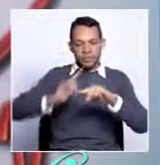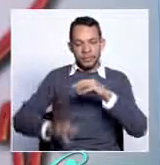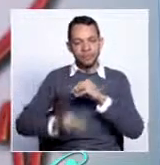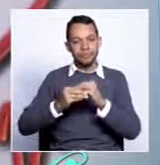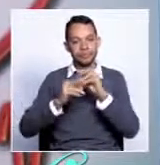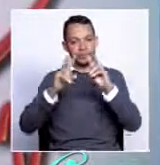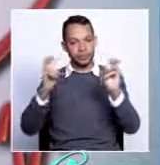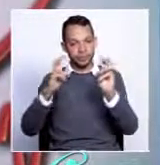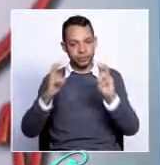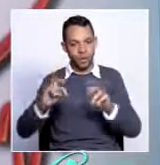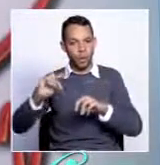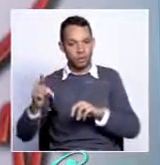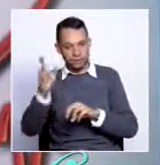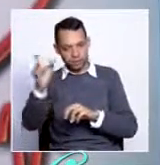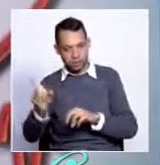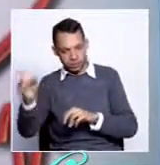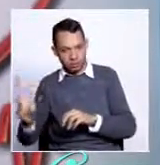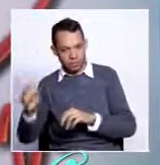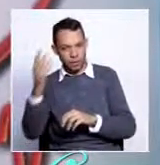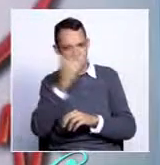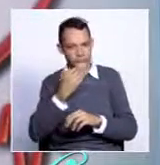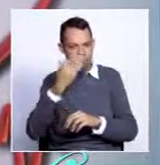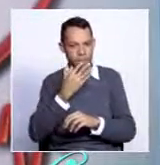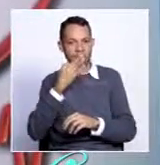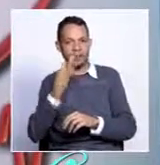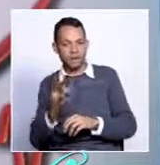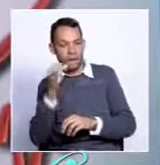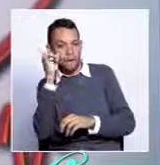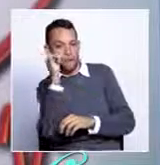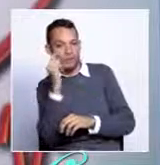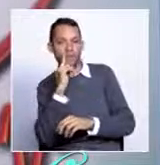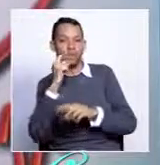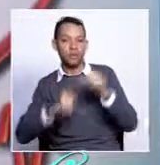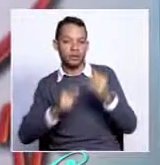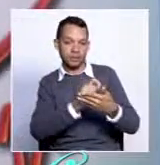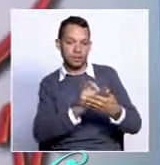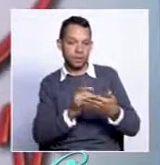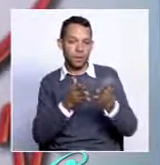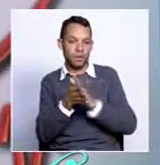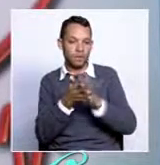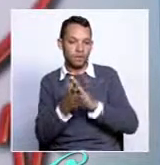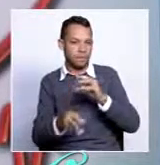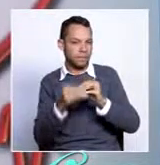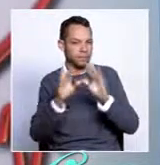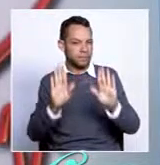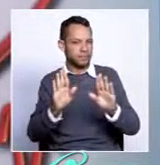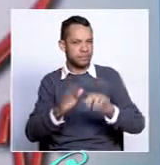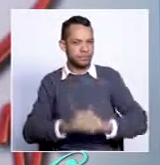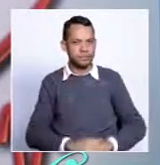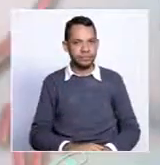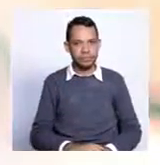comentemos otros casos clínicos que no pude filmar pero que los copió para compartirlos con ustedes